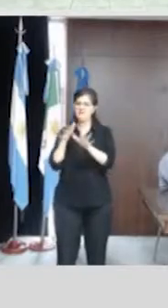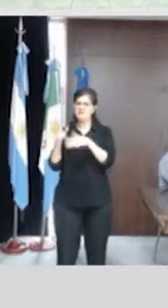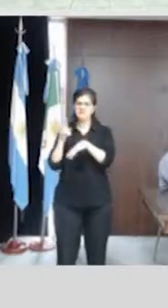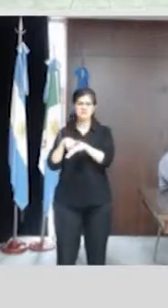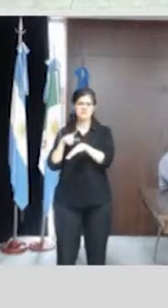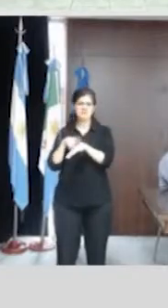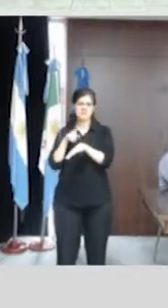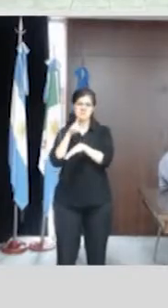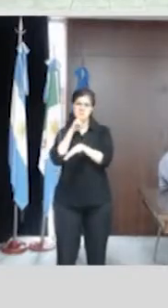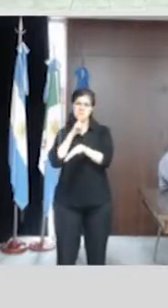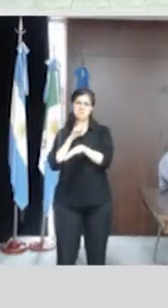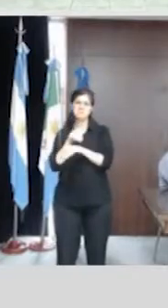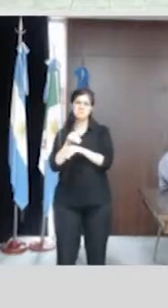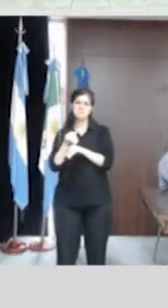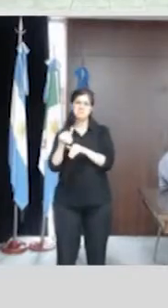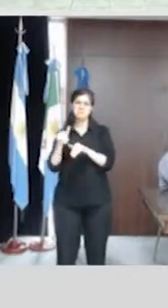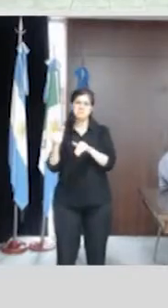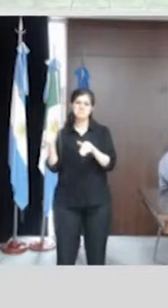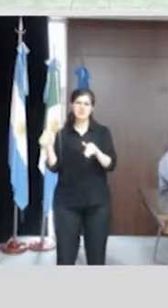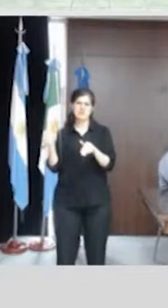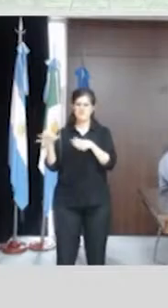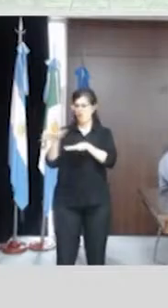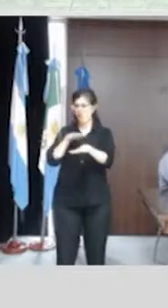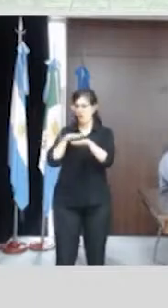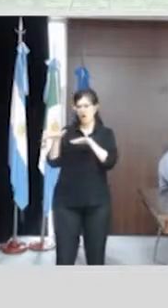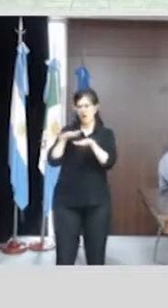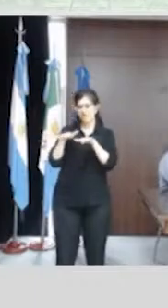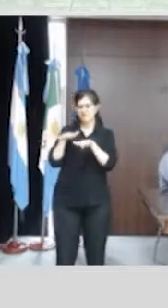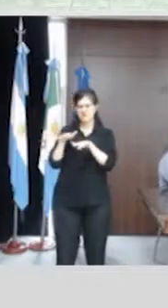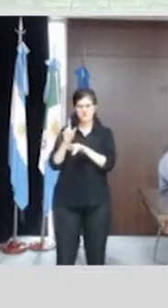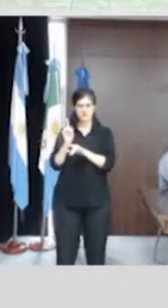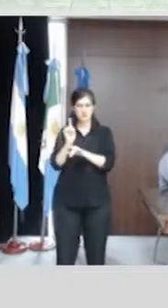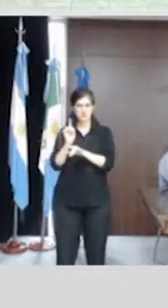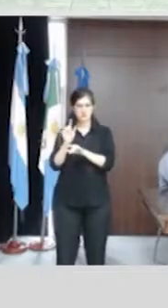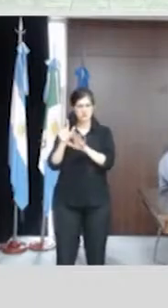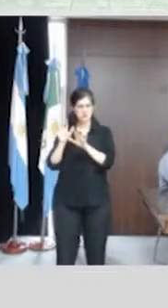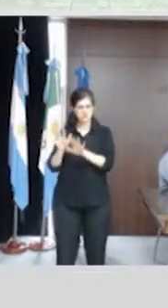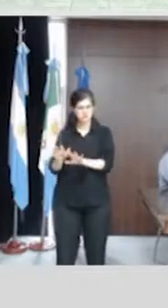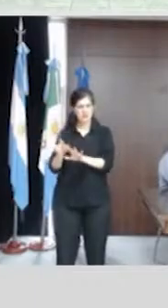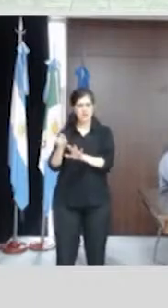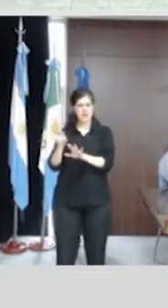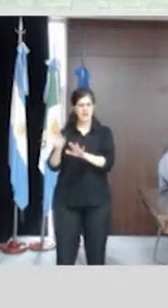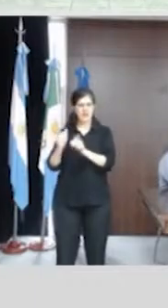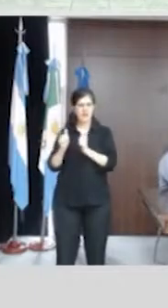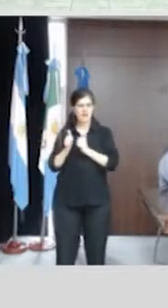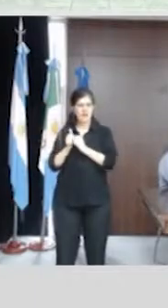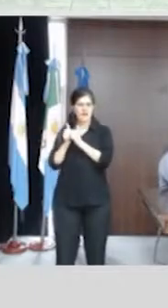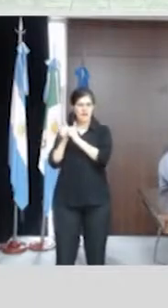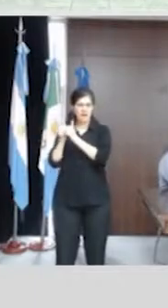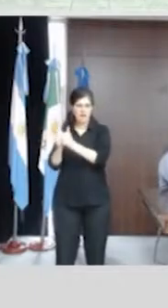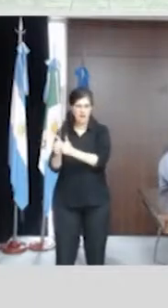veces, no de querer moverse frenéticamente hacia adelante. Acompañar se trata de respetar el desorden